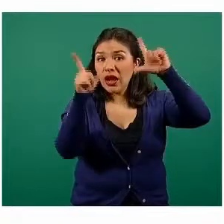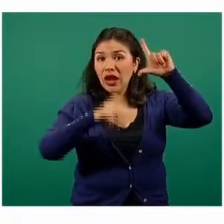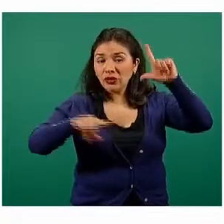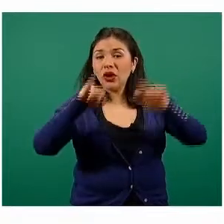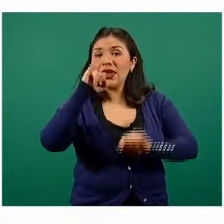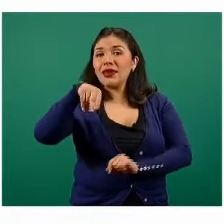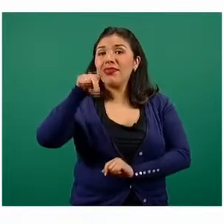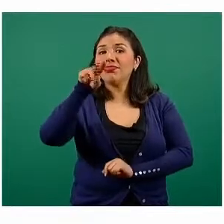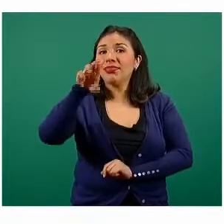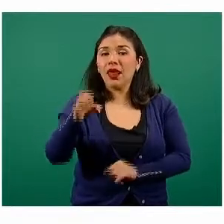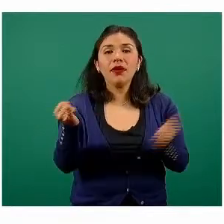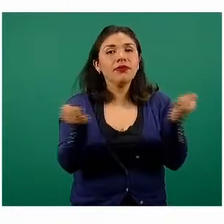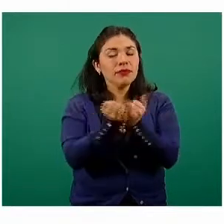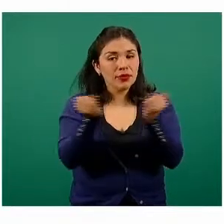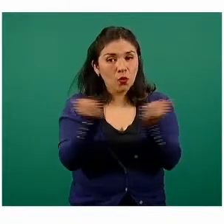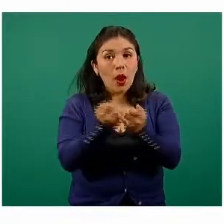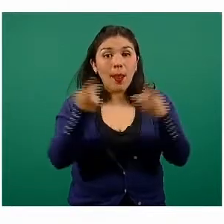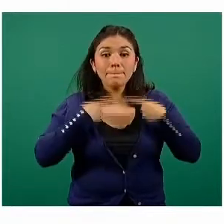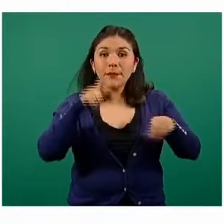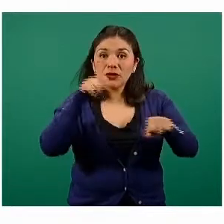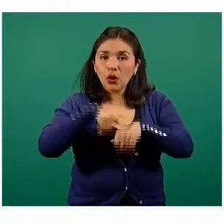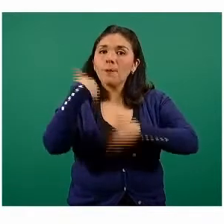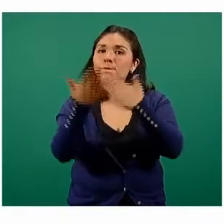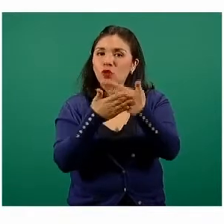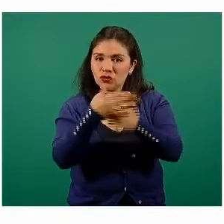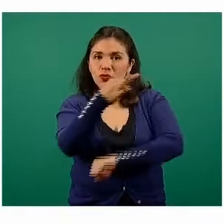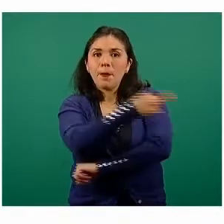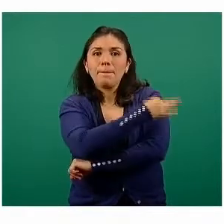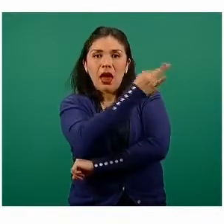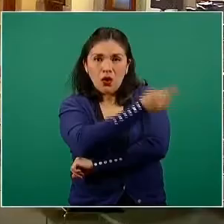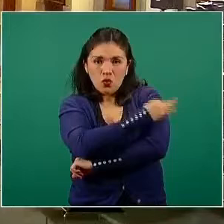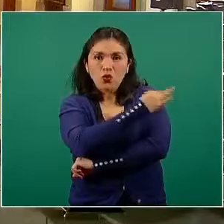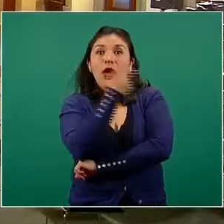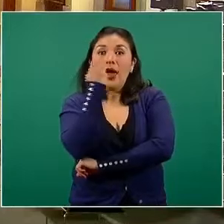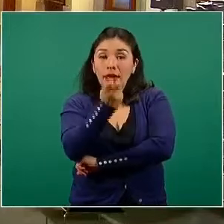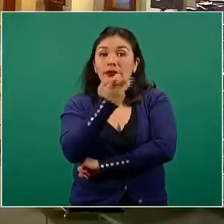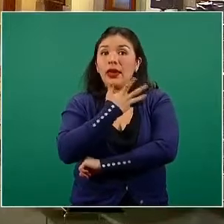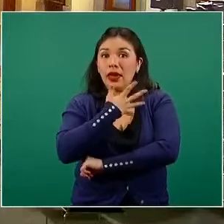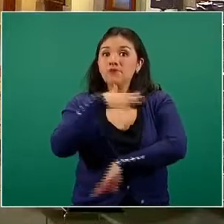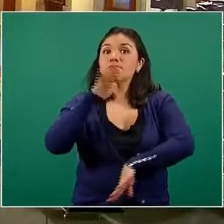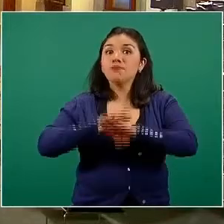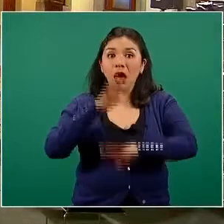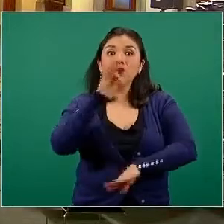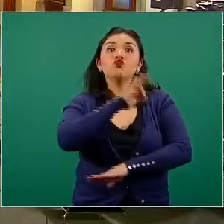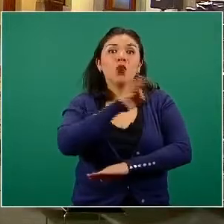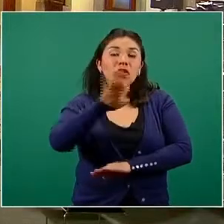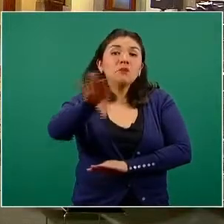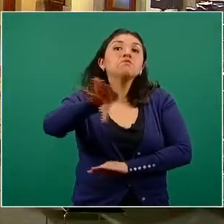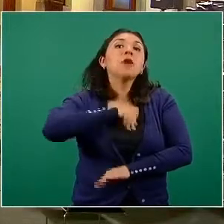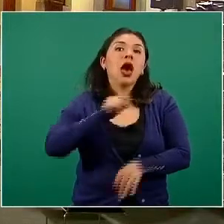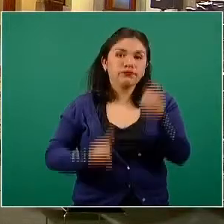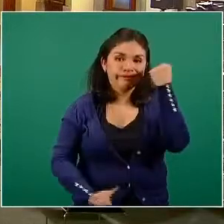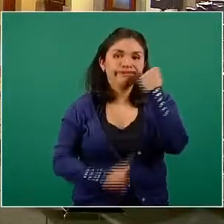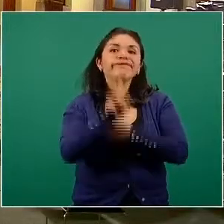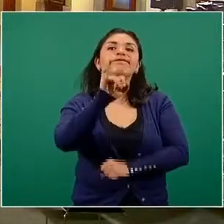el INRE. El personal va a ser vacunado, es personal que está en un alto grado de exposición a este virus.